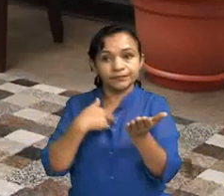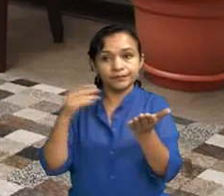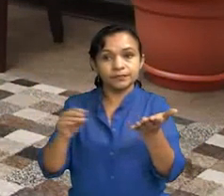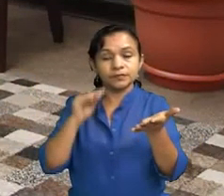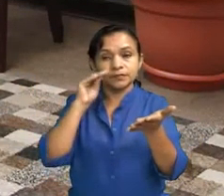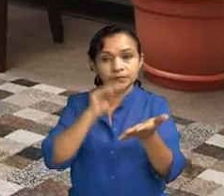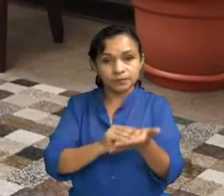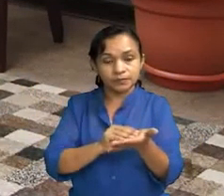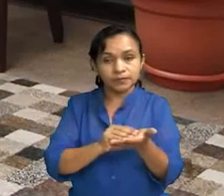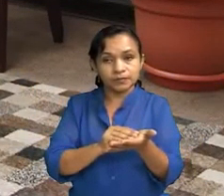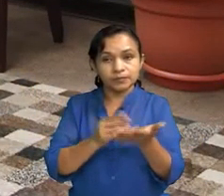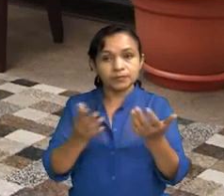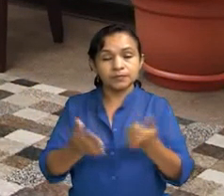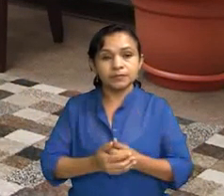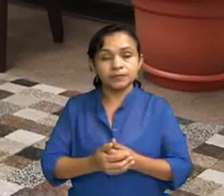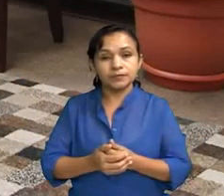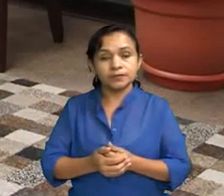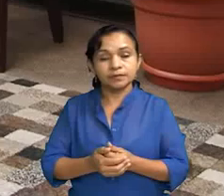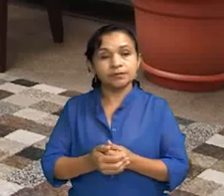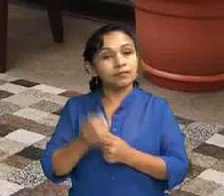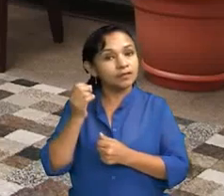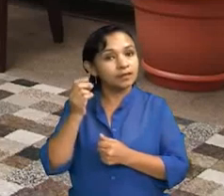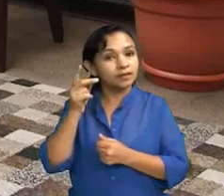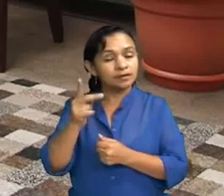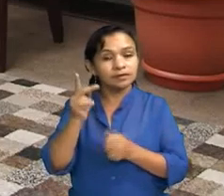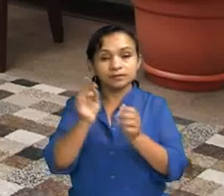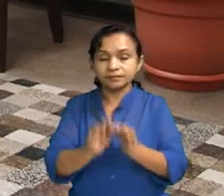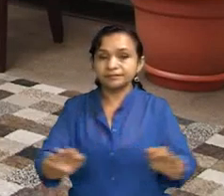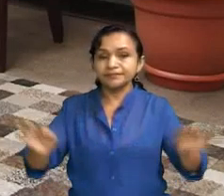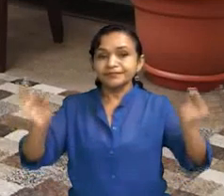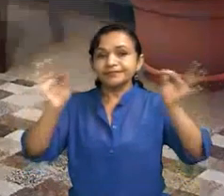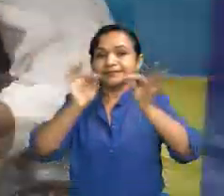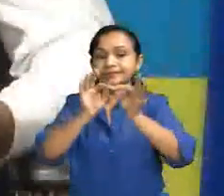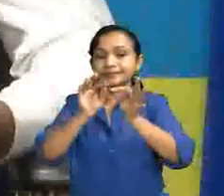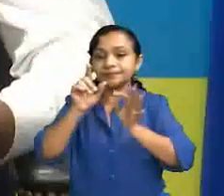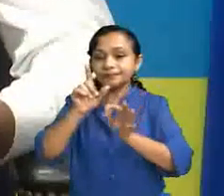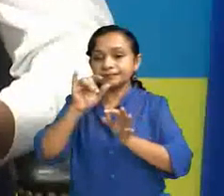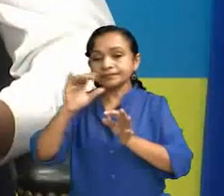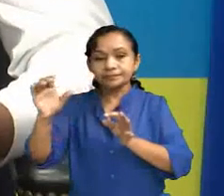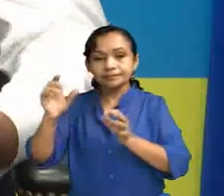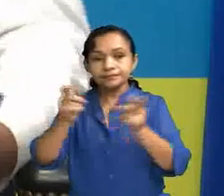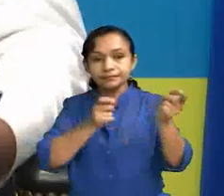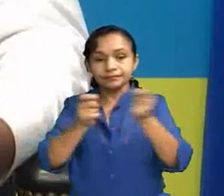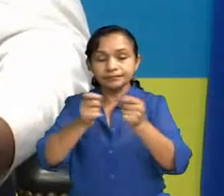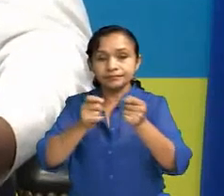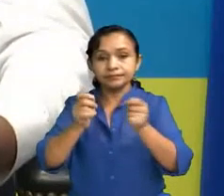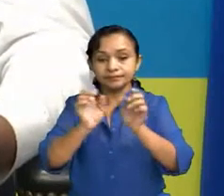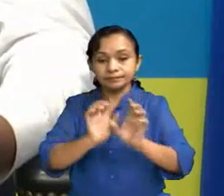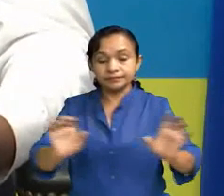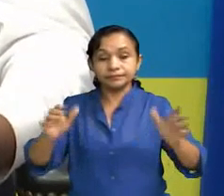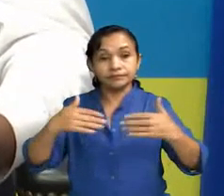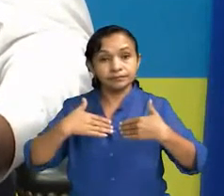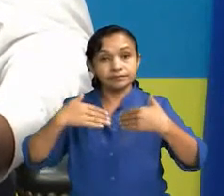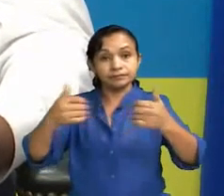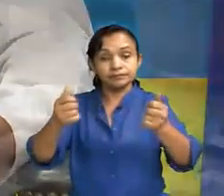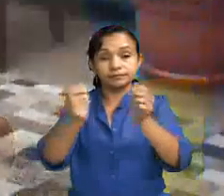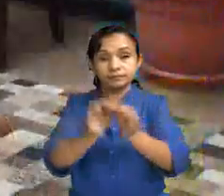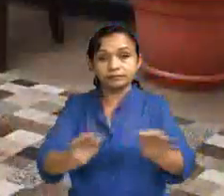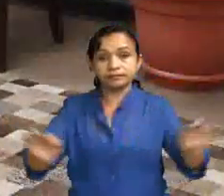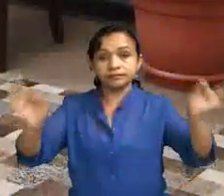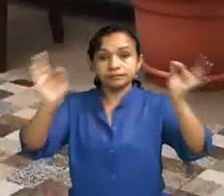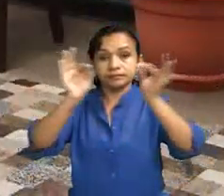niño. Ya. Sí. Ok. Es muy importante también, licenciada, llevar el control del niño sano. Así es. Eso es muy